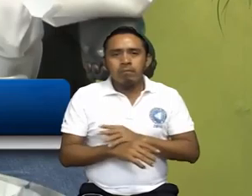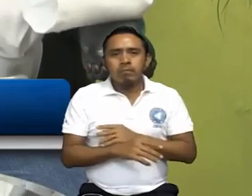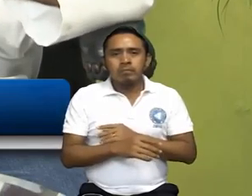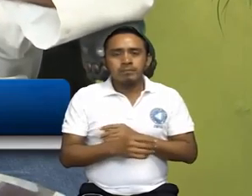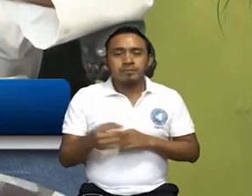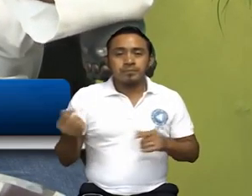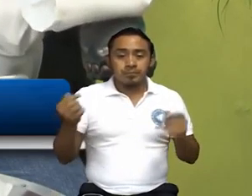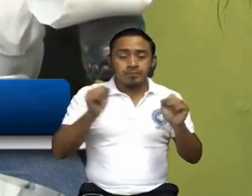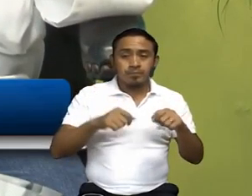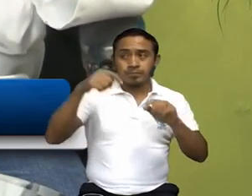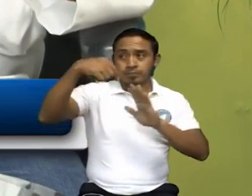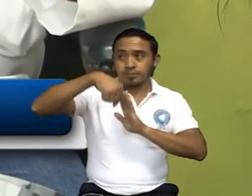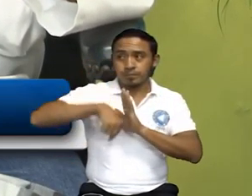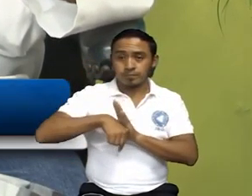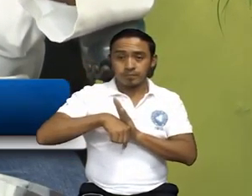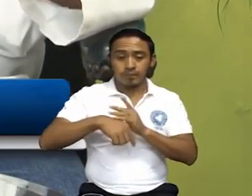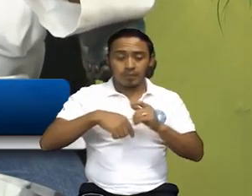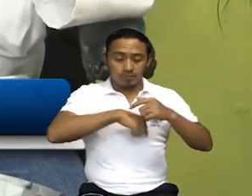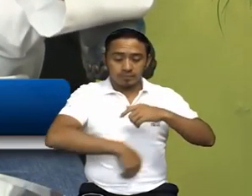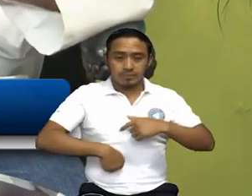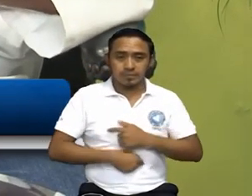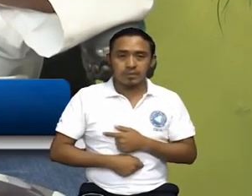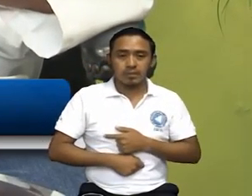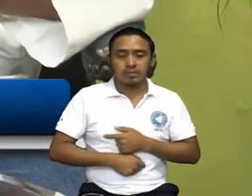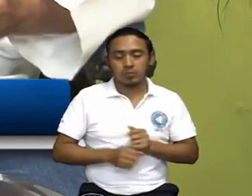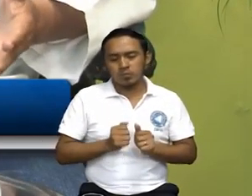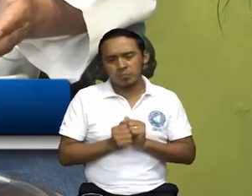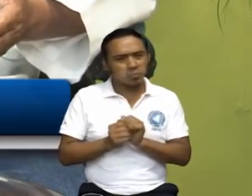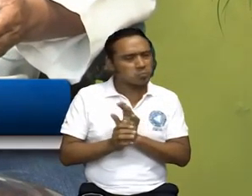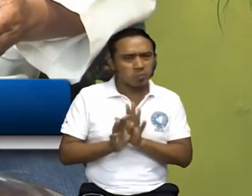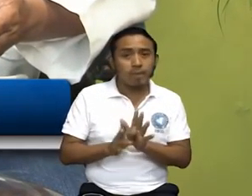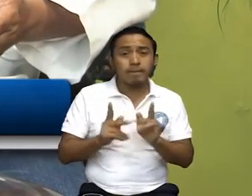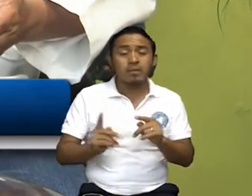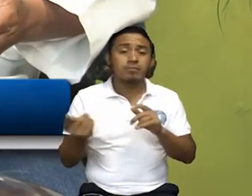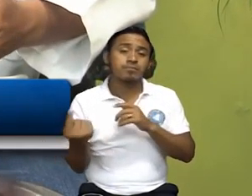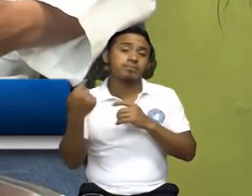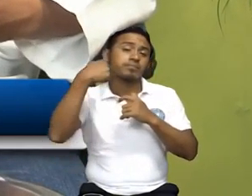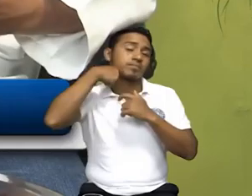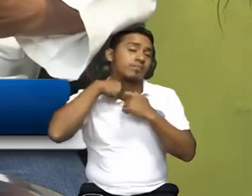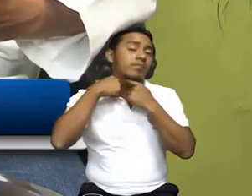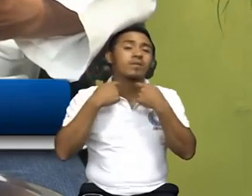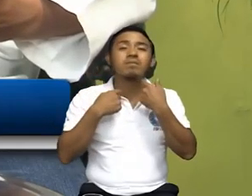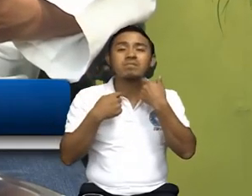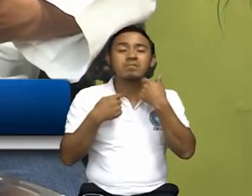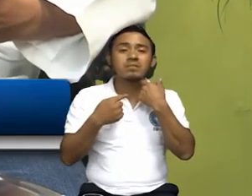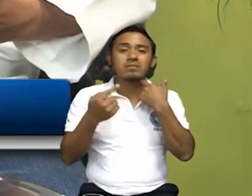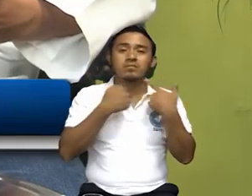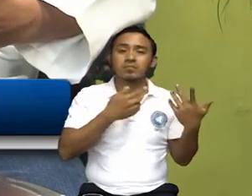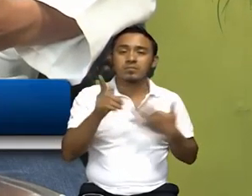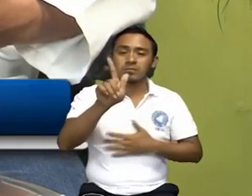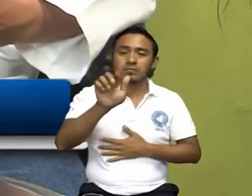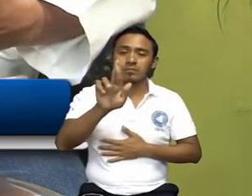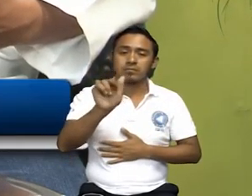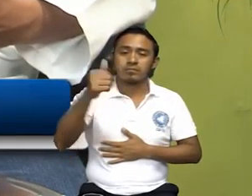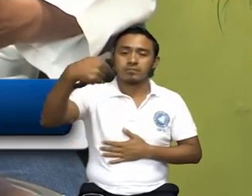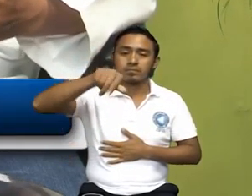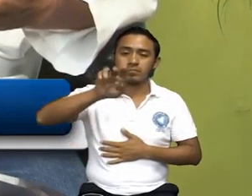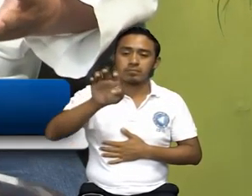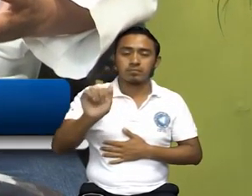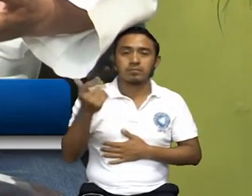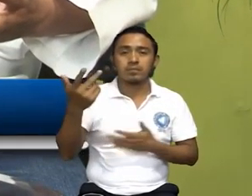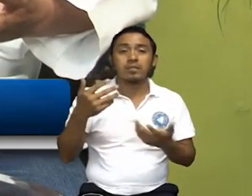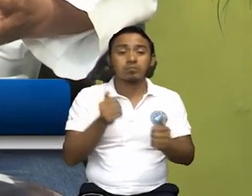vía digestiva, pero ahí no hay tanto problema, solo hay que darle seguimiento. El problema es que si se va a vía respiratoria, a nivel de tráquea. Entonces lo que ocasiona ahí